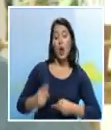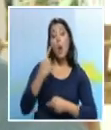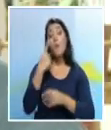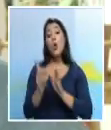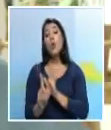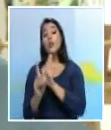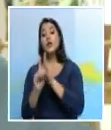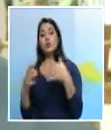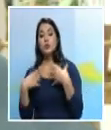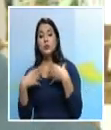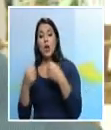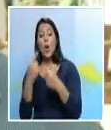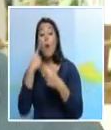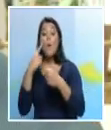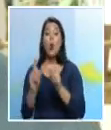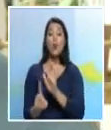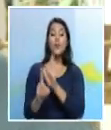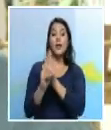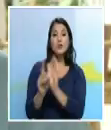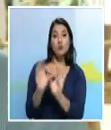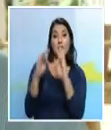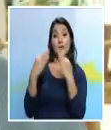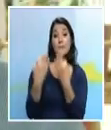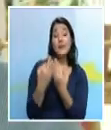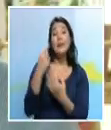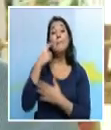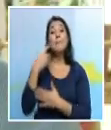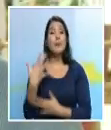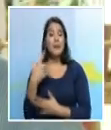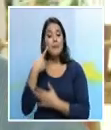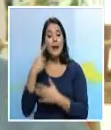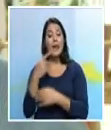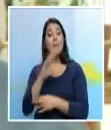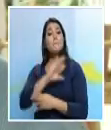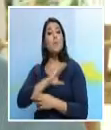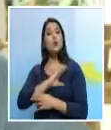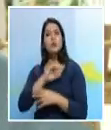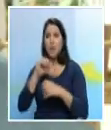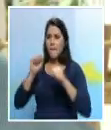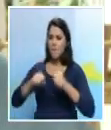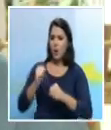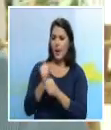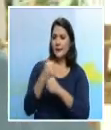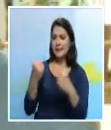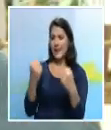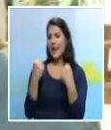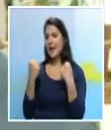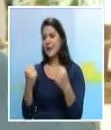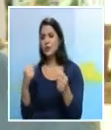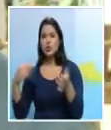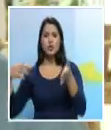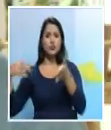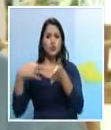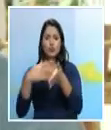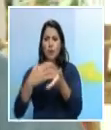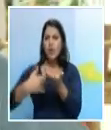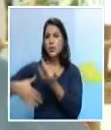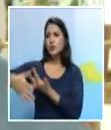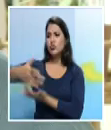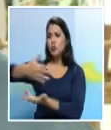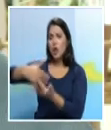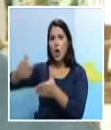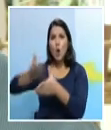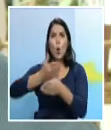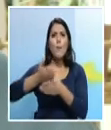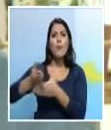a la familia, por que el policía tenga la posibilidad de hacer ejercicio, de estudiar, de socializar, de compartir